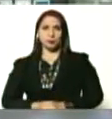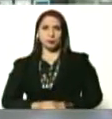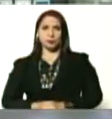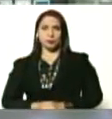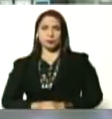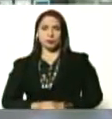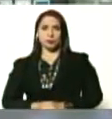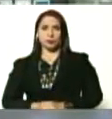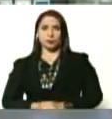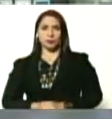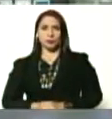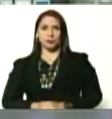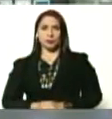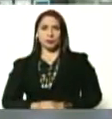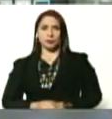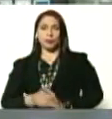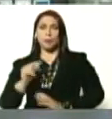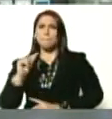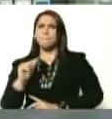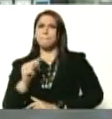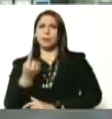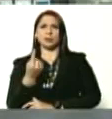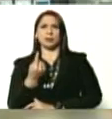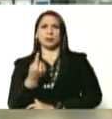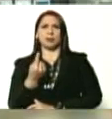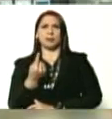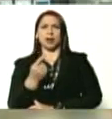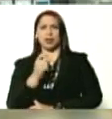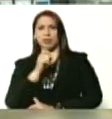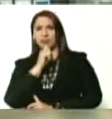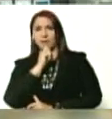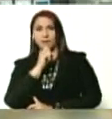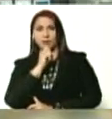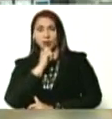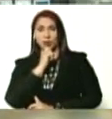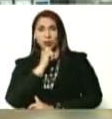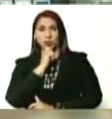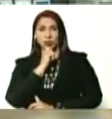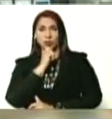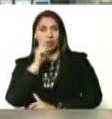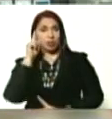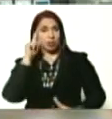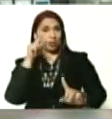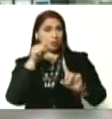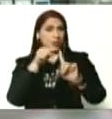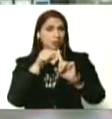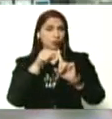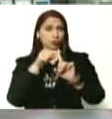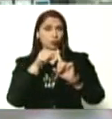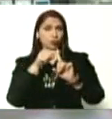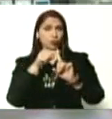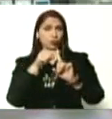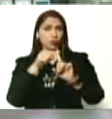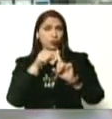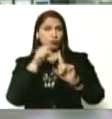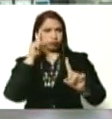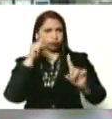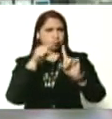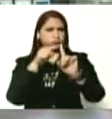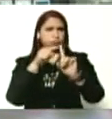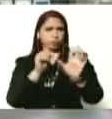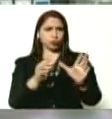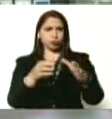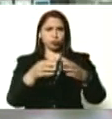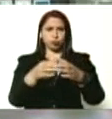de principales dificultades, retos y metas del sector salud.